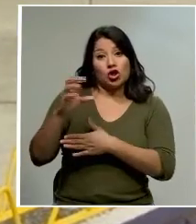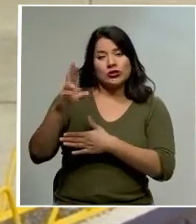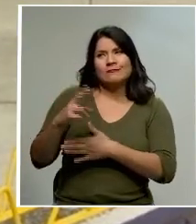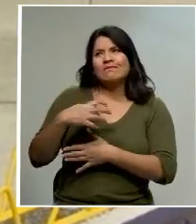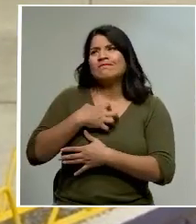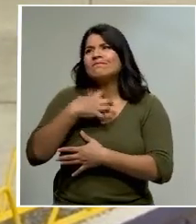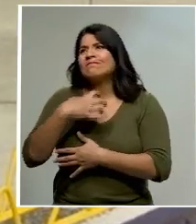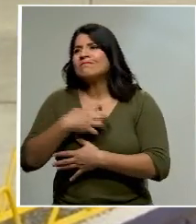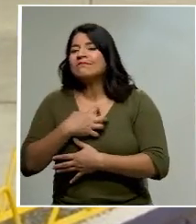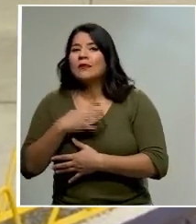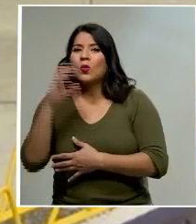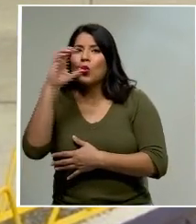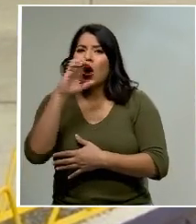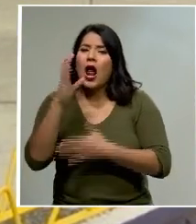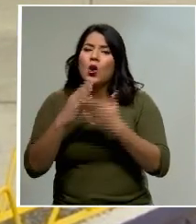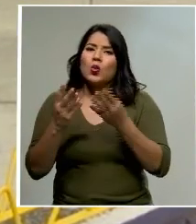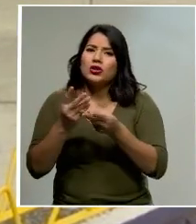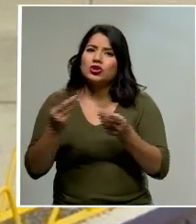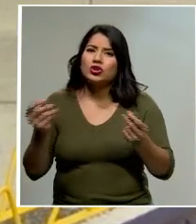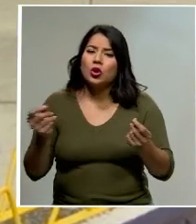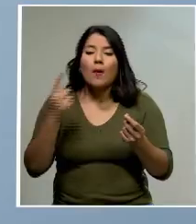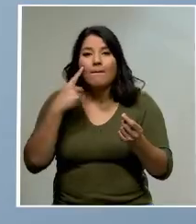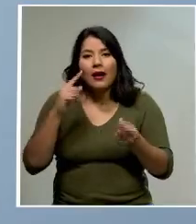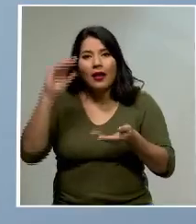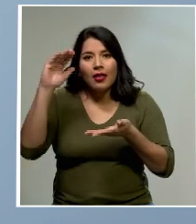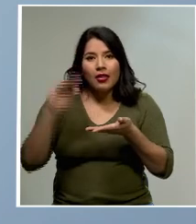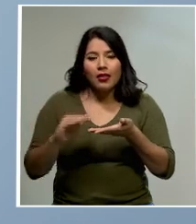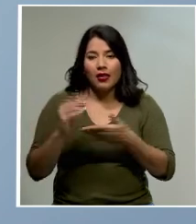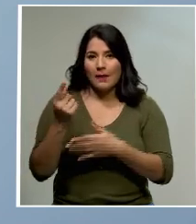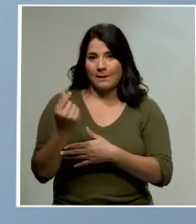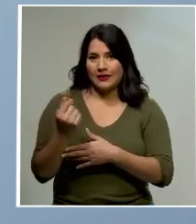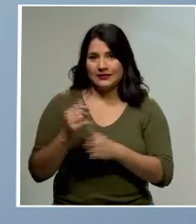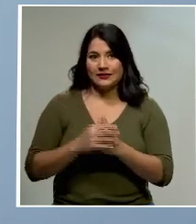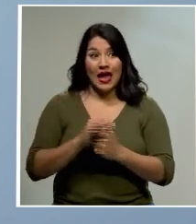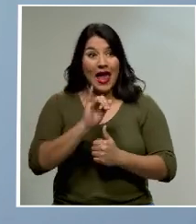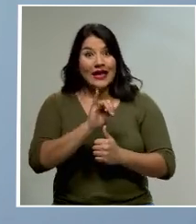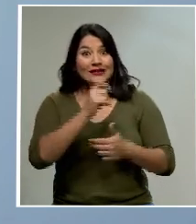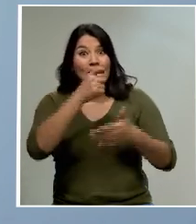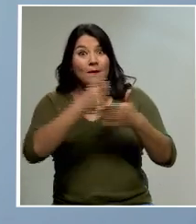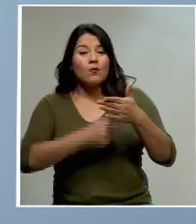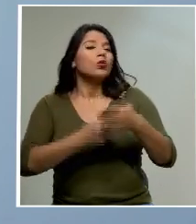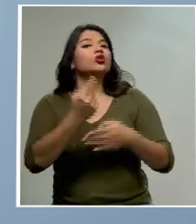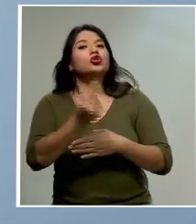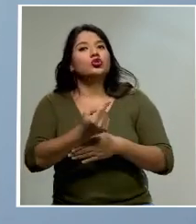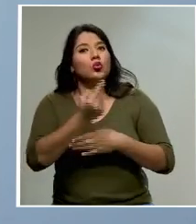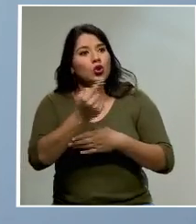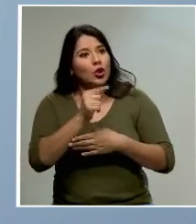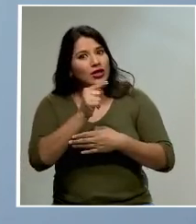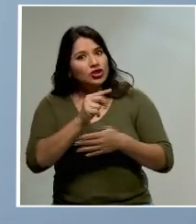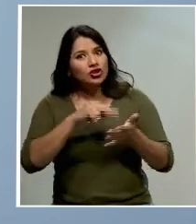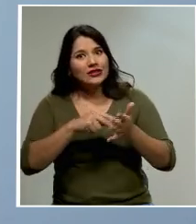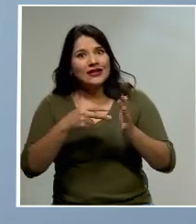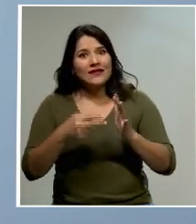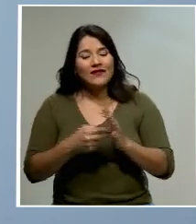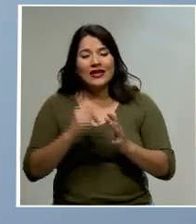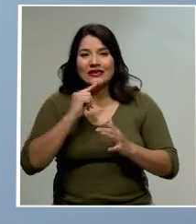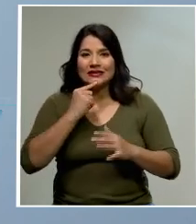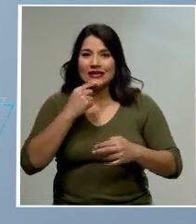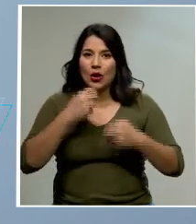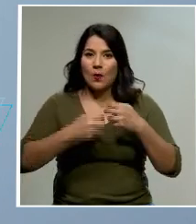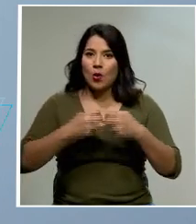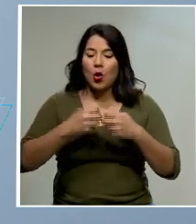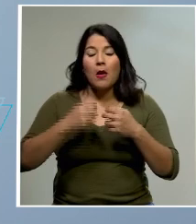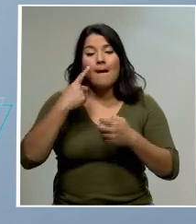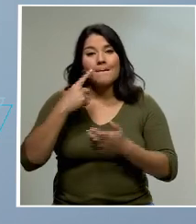buscar una alternativa que pueda reducir su costo. Este impuesto, que representa un serio problema para la estabilidad económica de las